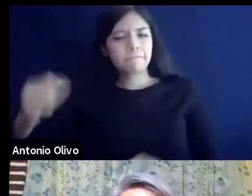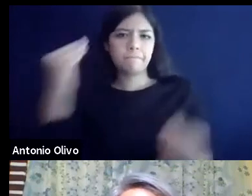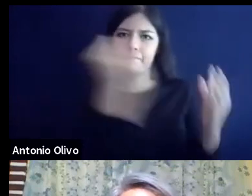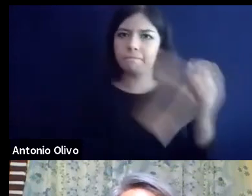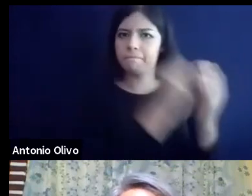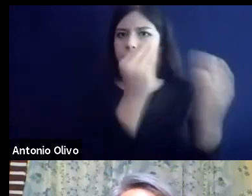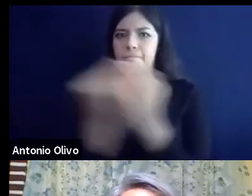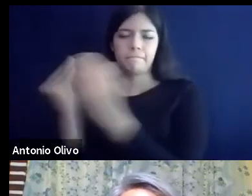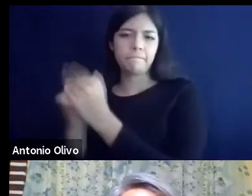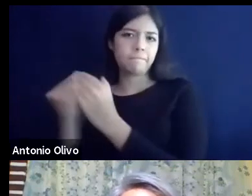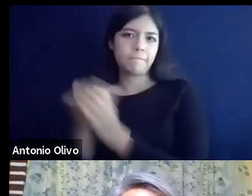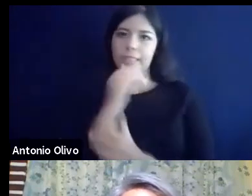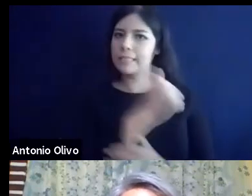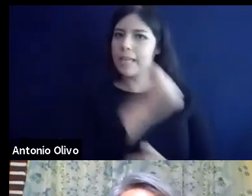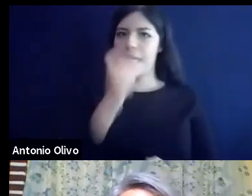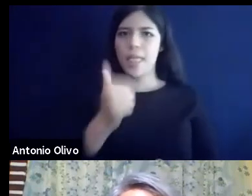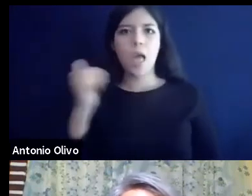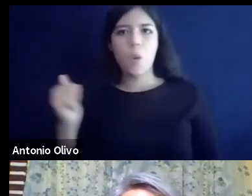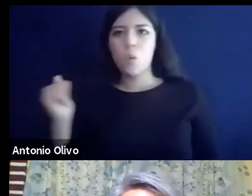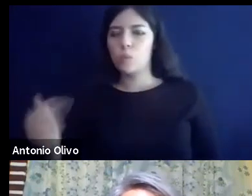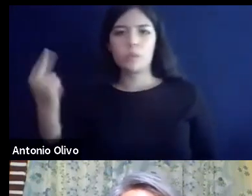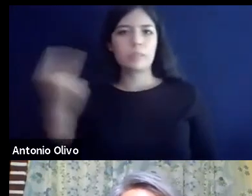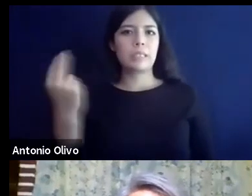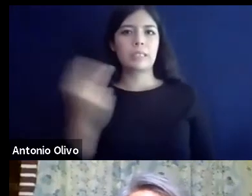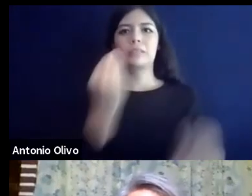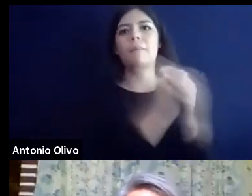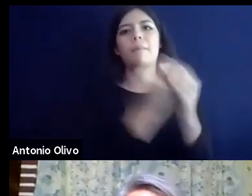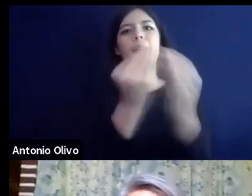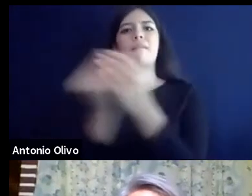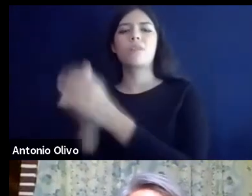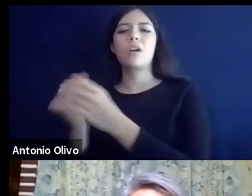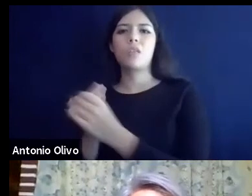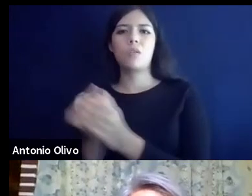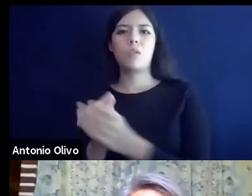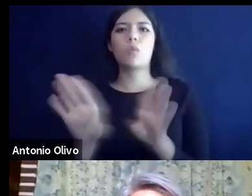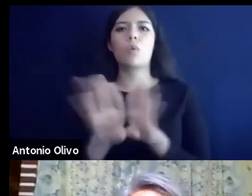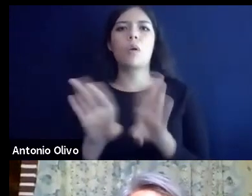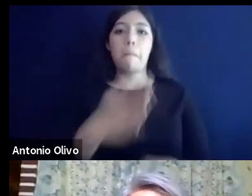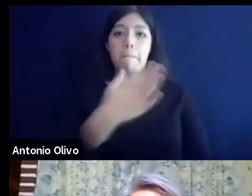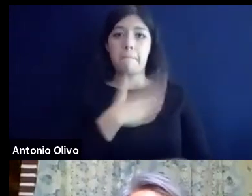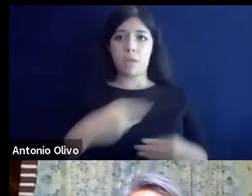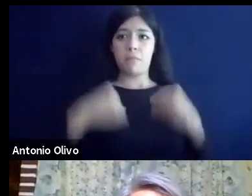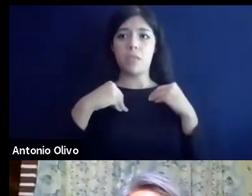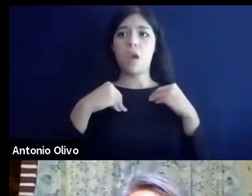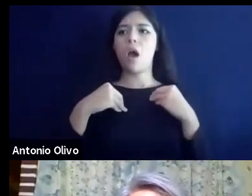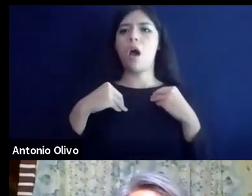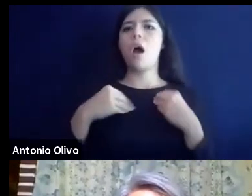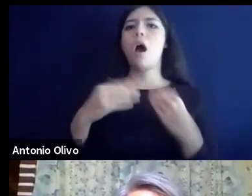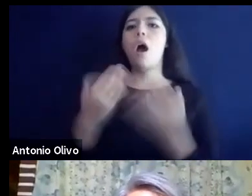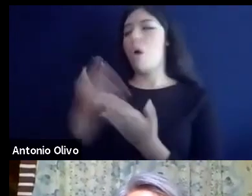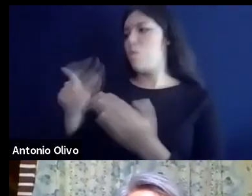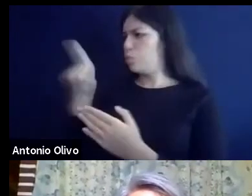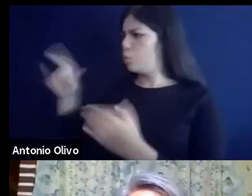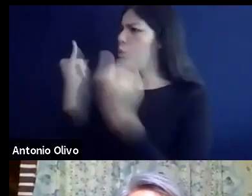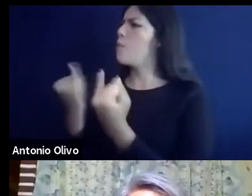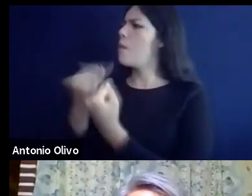acto exclusivo. Se tiene que analizar, pero no soy especialista. O sea, es lo que a mí me ha pasado, ¿no? Y de repente le ves la cara a